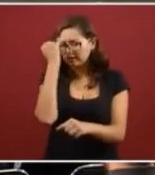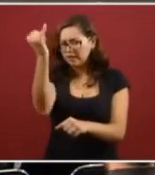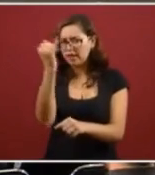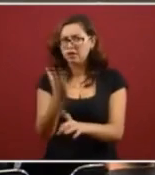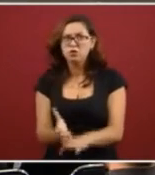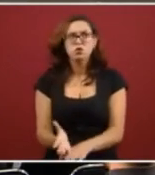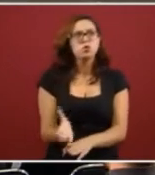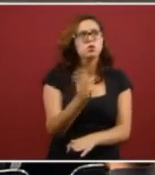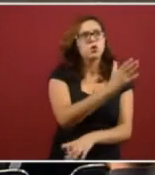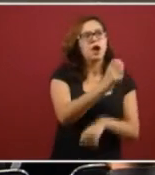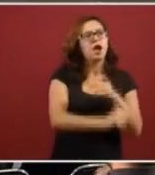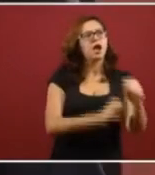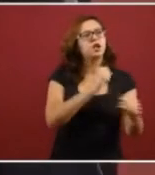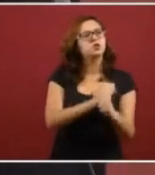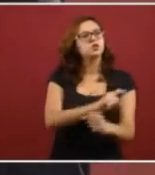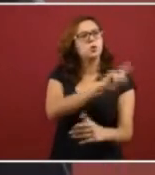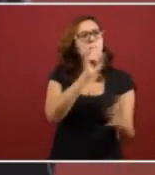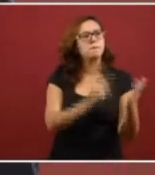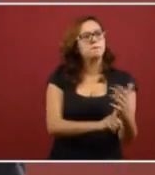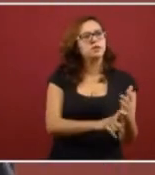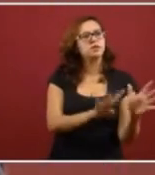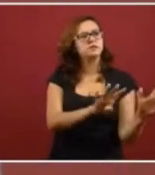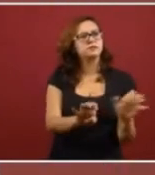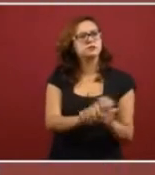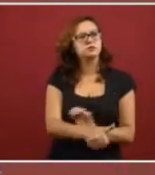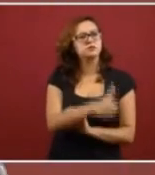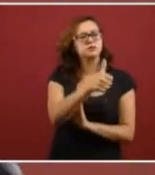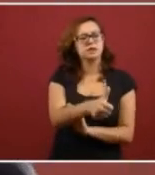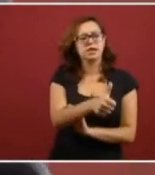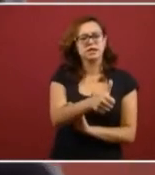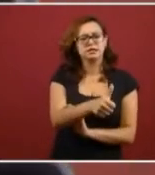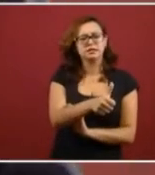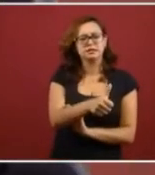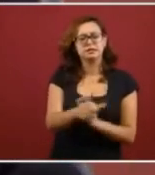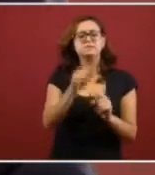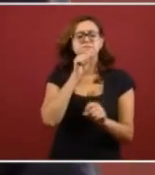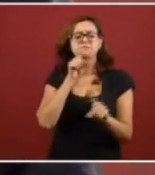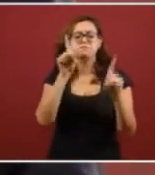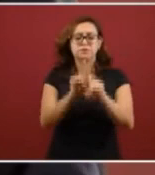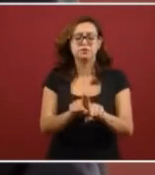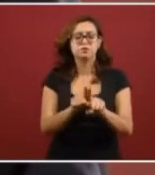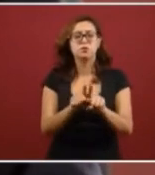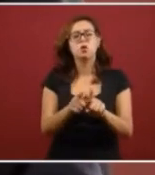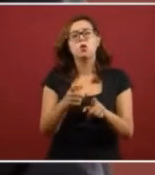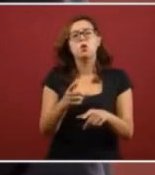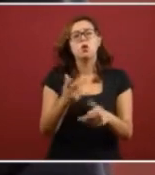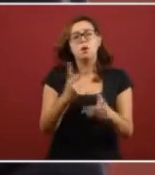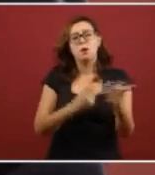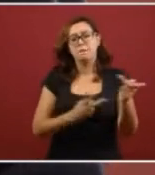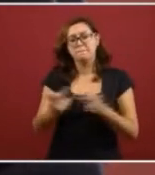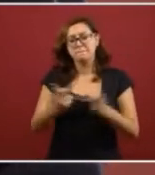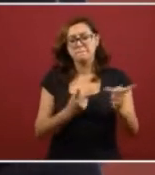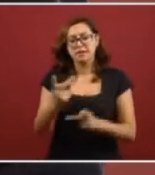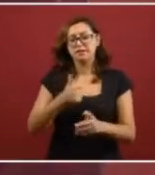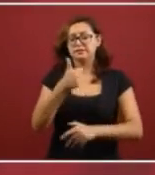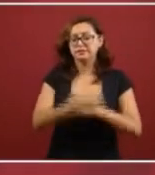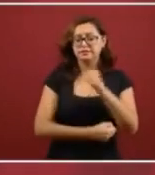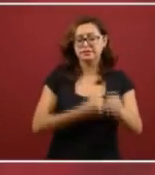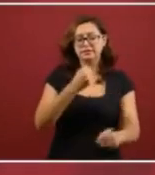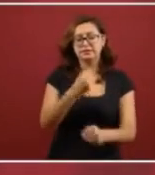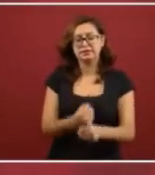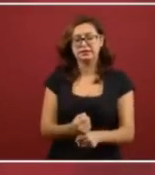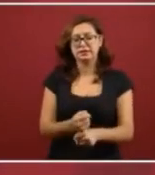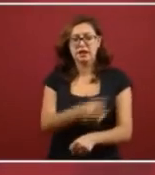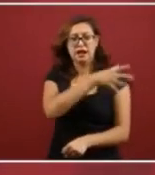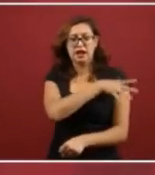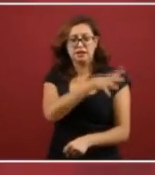1906 y el plan seccional del general Cárdenas so ahí ya no van